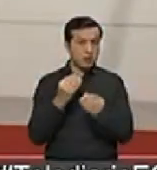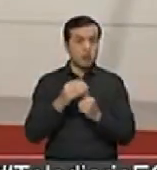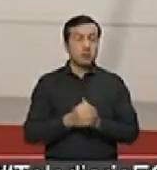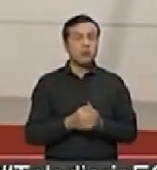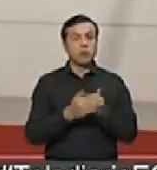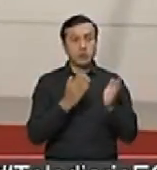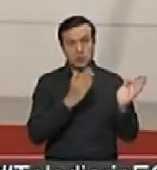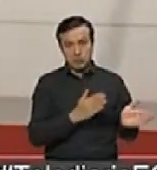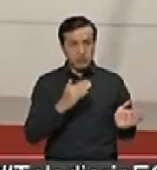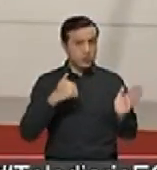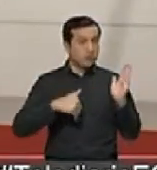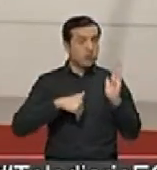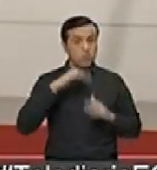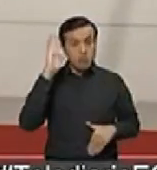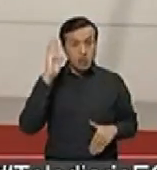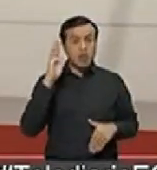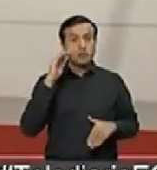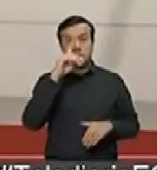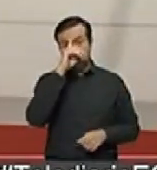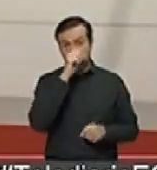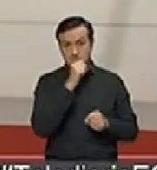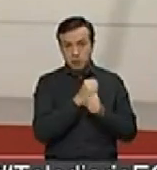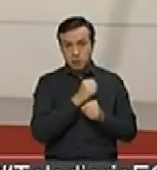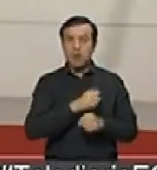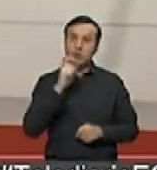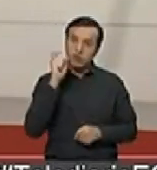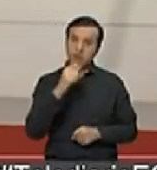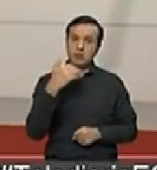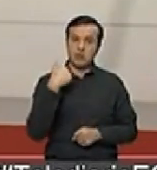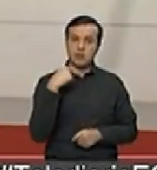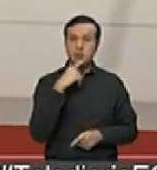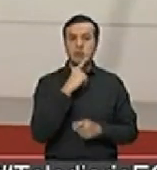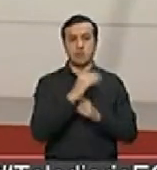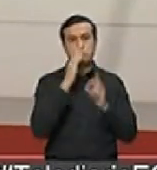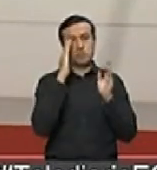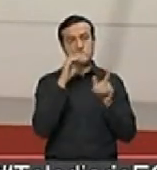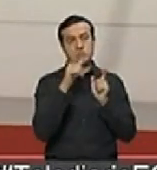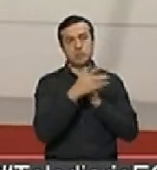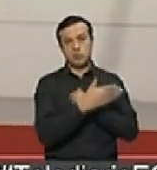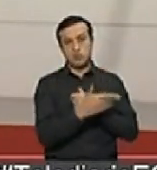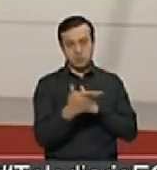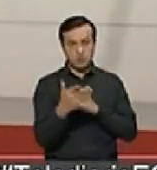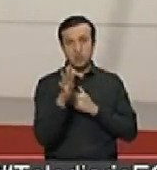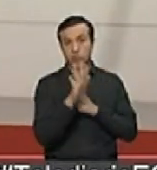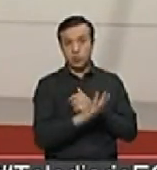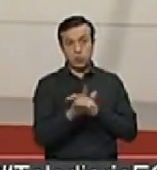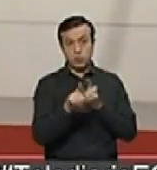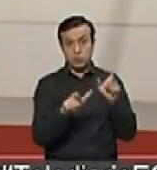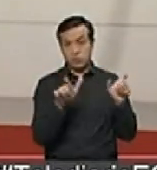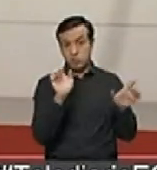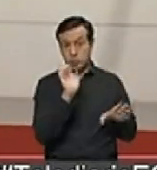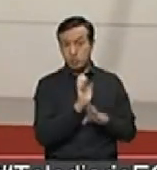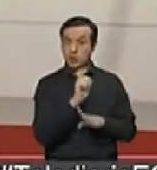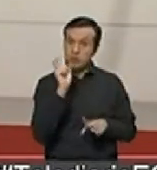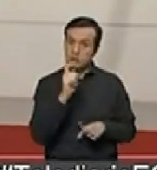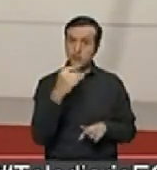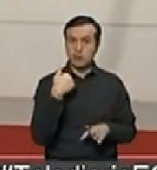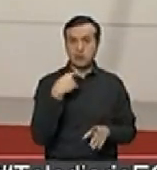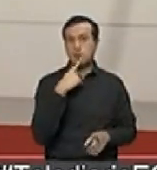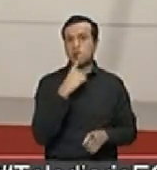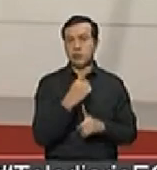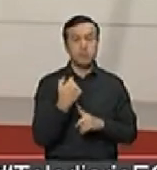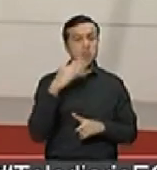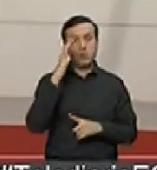necesitamos alcanzar el mayor número de empleos formales para dar una respuesta clara a lo que necesitan los ciudadanos ecuatorianos. Es una de las